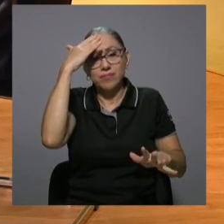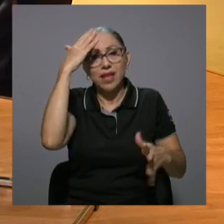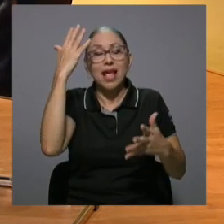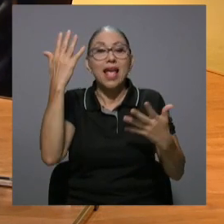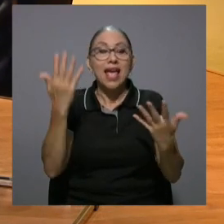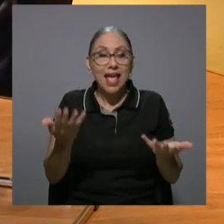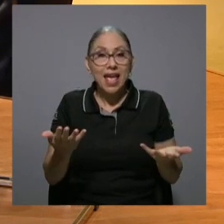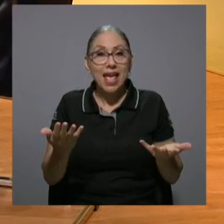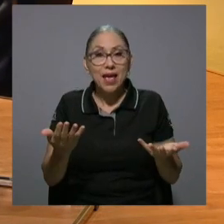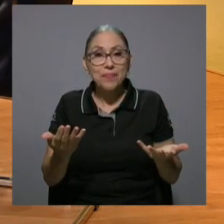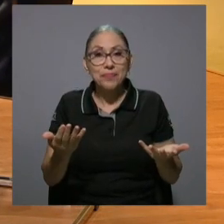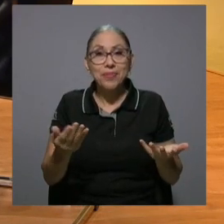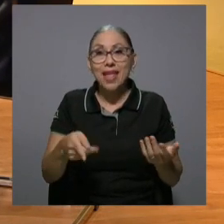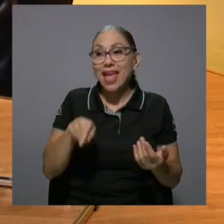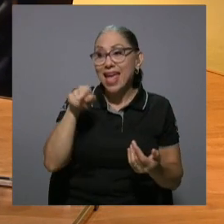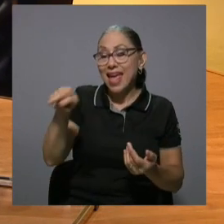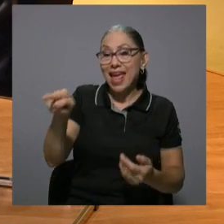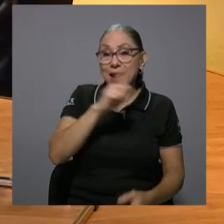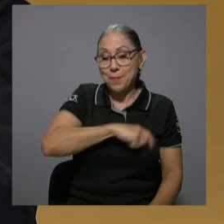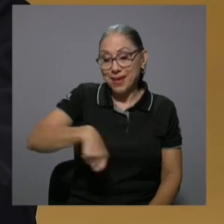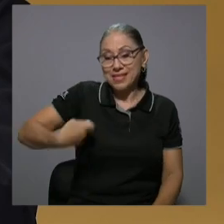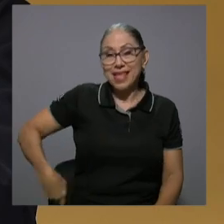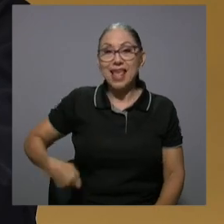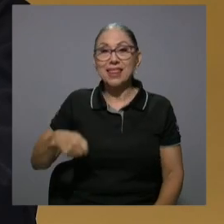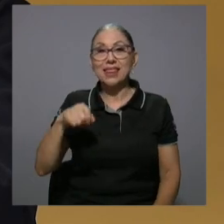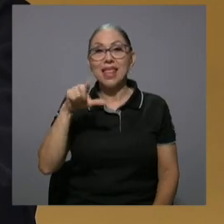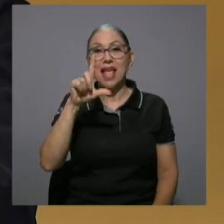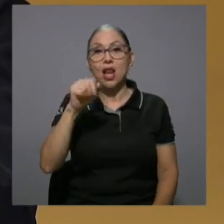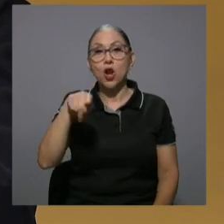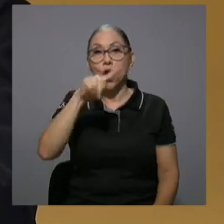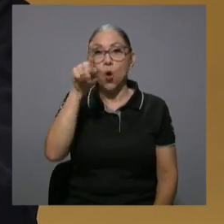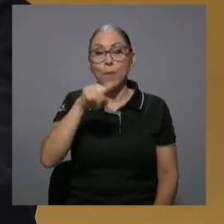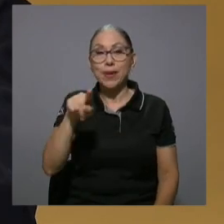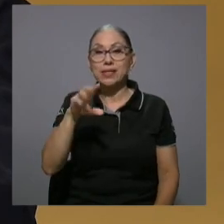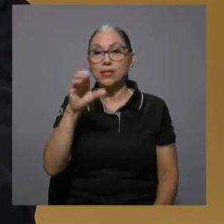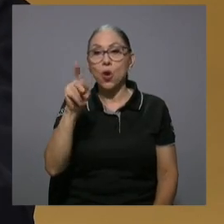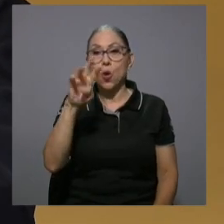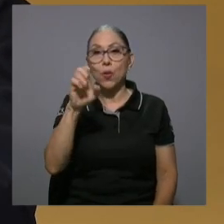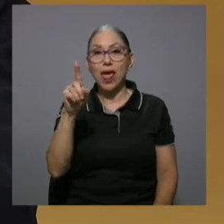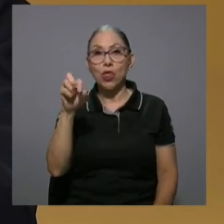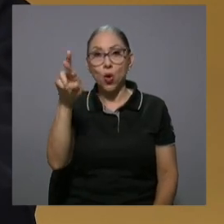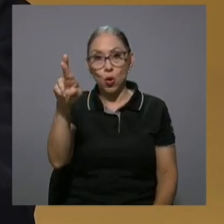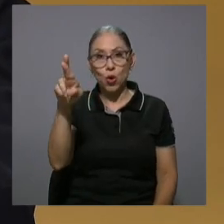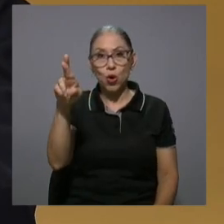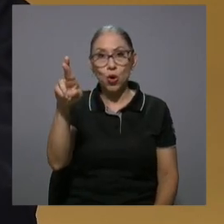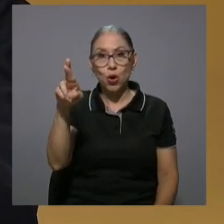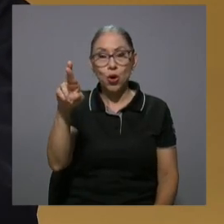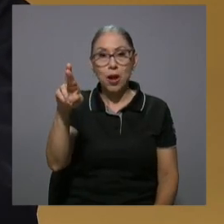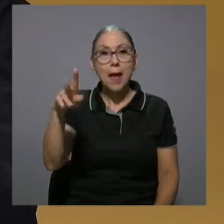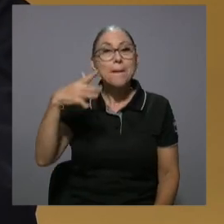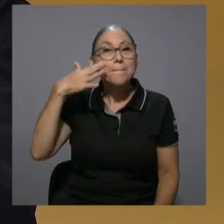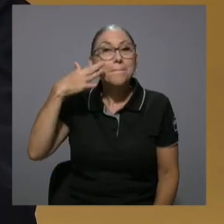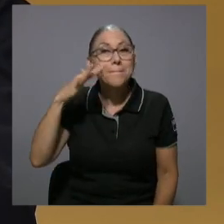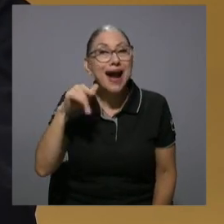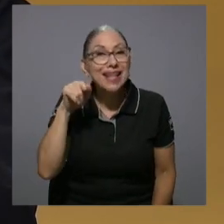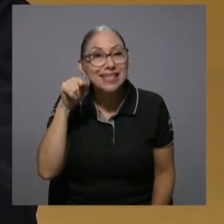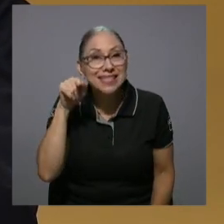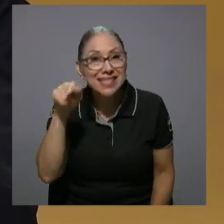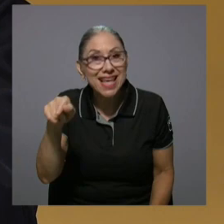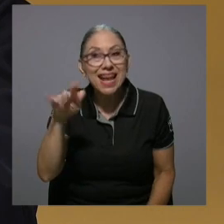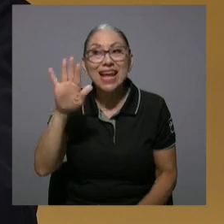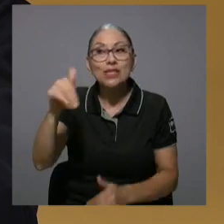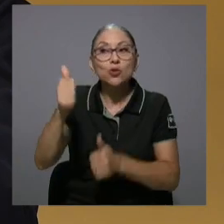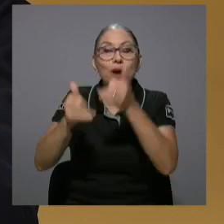delfín del presidente López Obrador, Claudia Sheinbaum, pareciera que va a ganar, es la que está en el primer